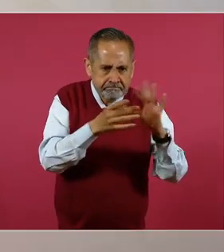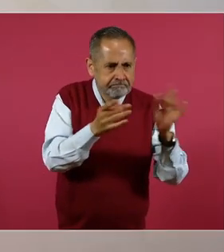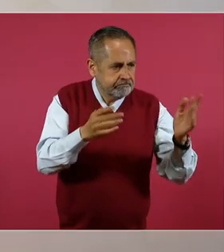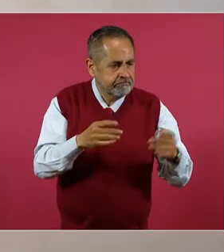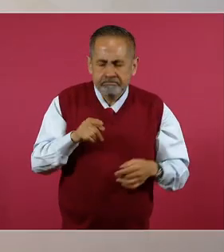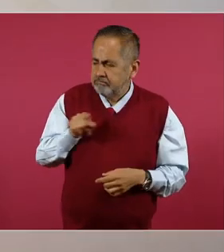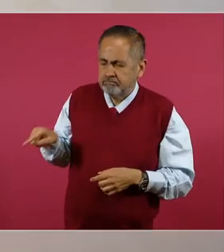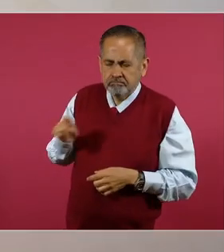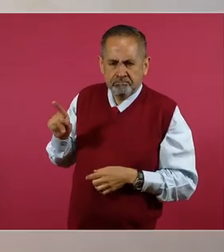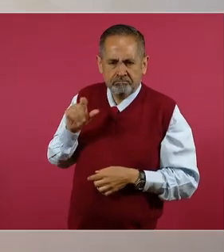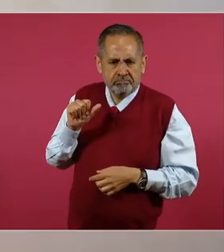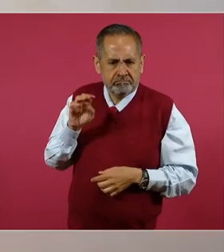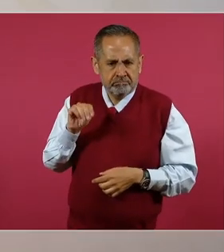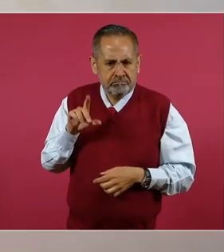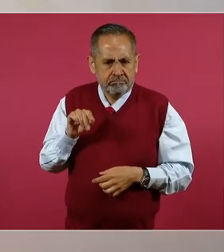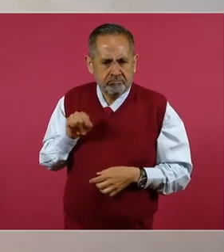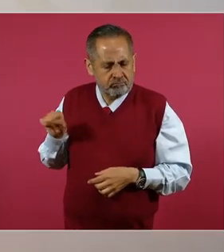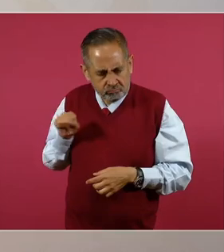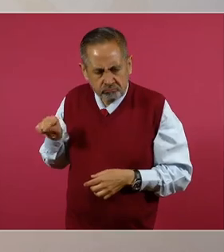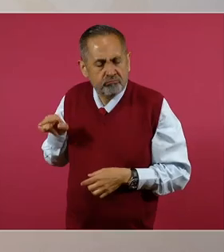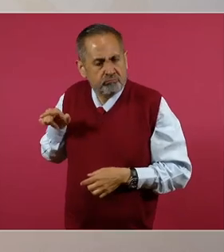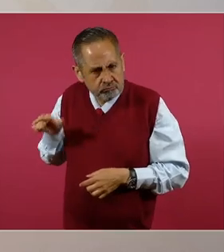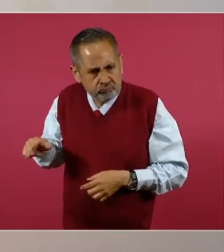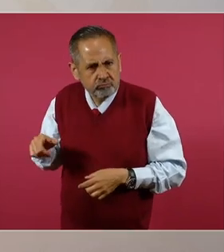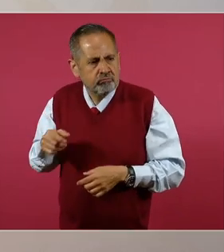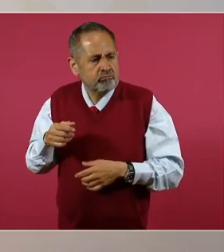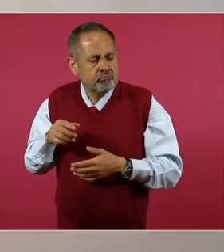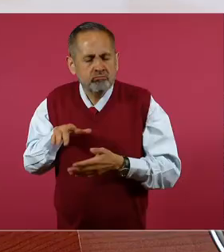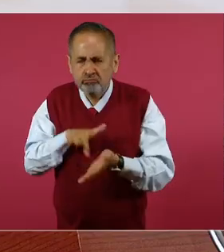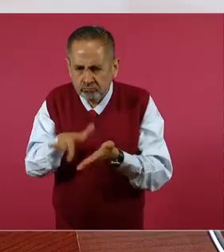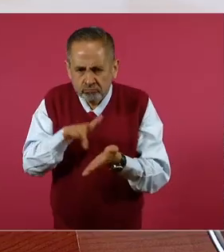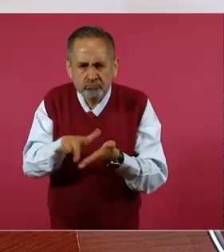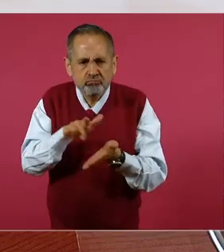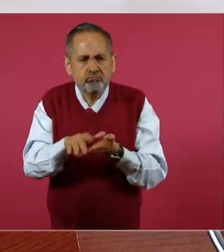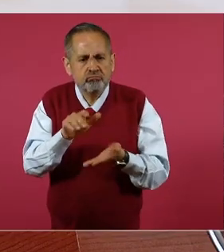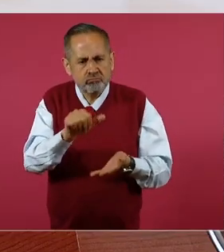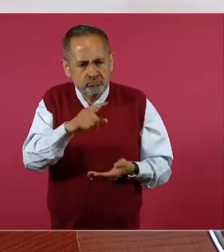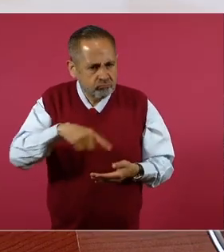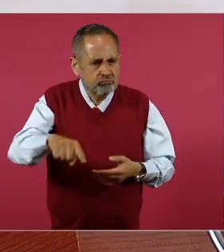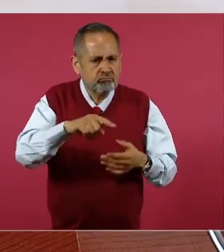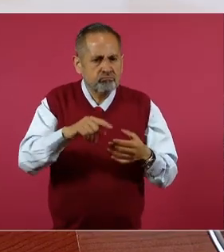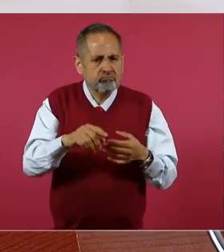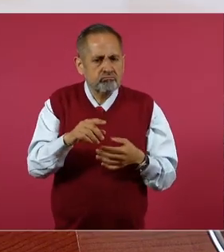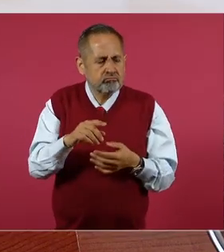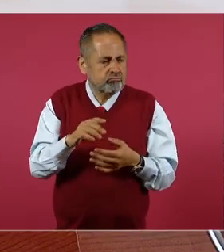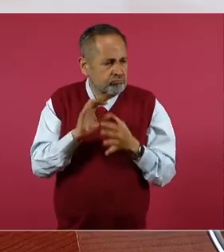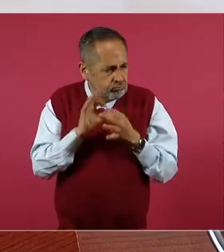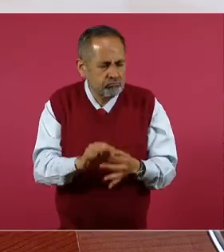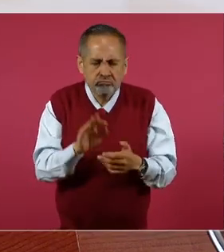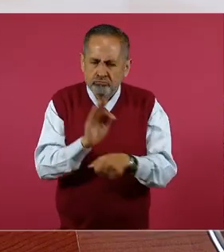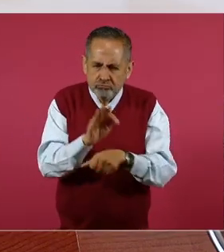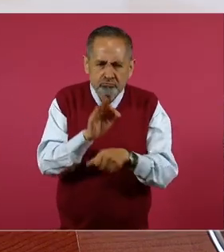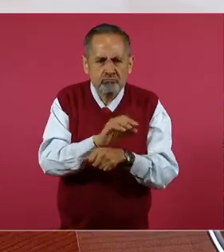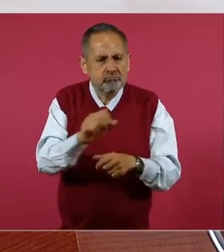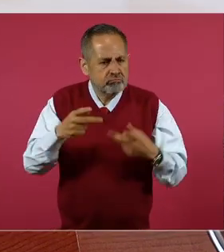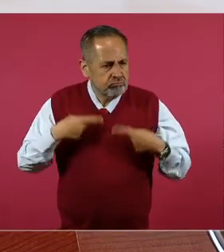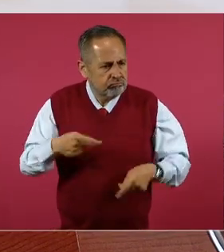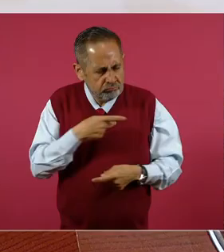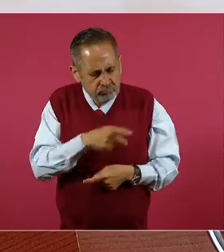estábamos nosotros actuando de manera consecuente, defendiendo a los